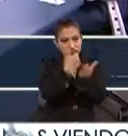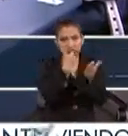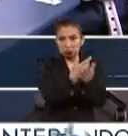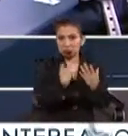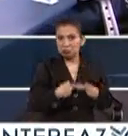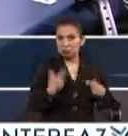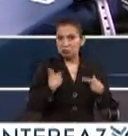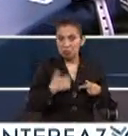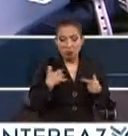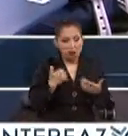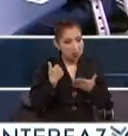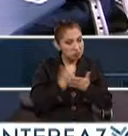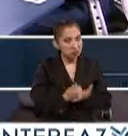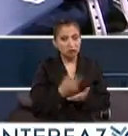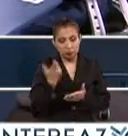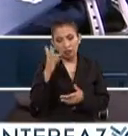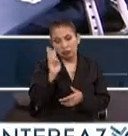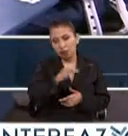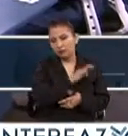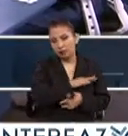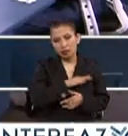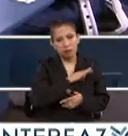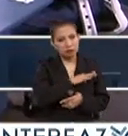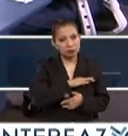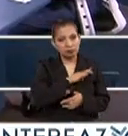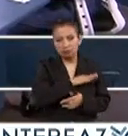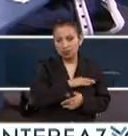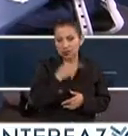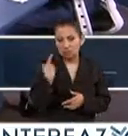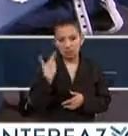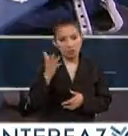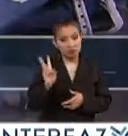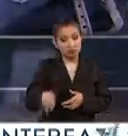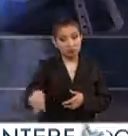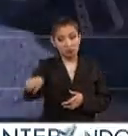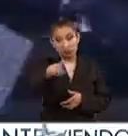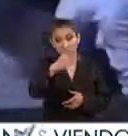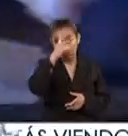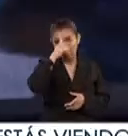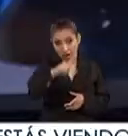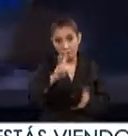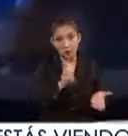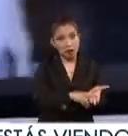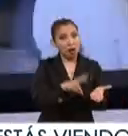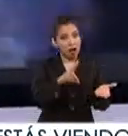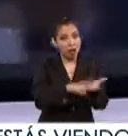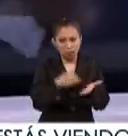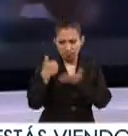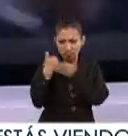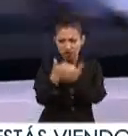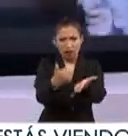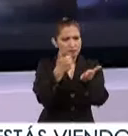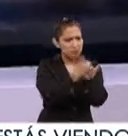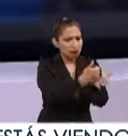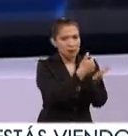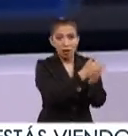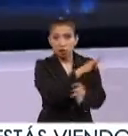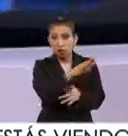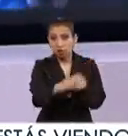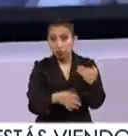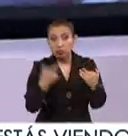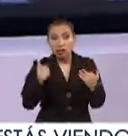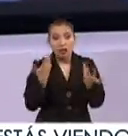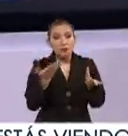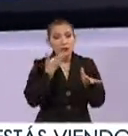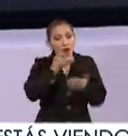la gente. Yo felicito a todos porque México es uno de los gran valores que tiene, la solidaridad de la gente, y el